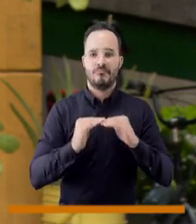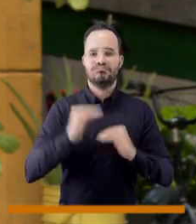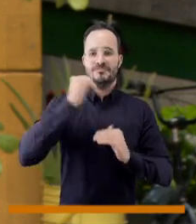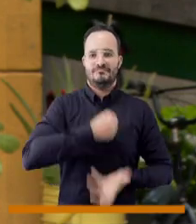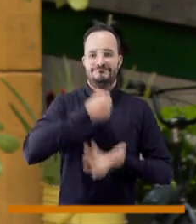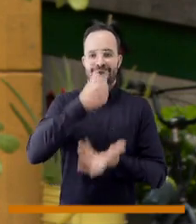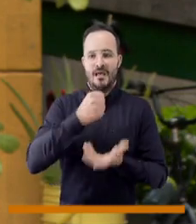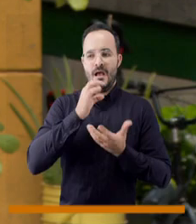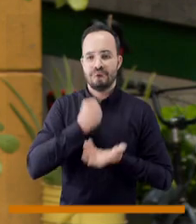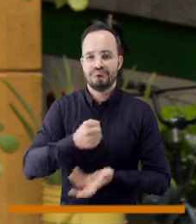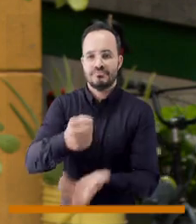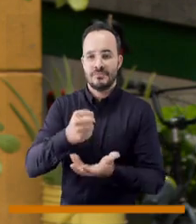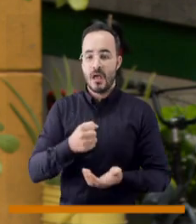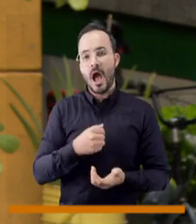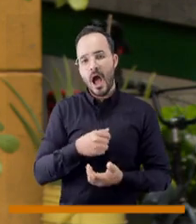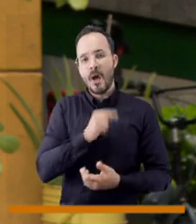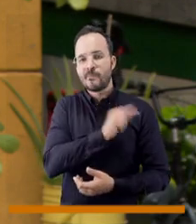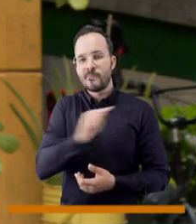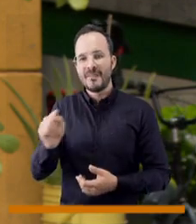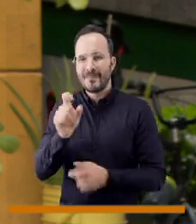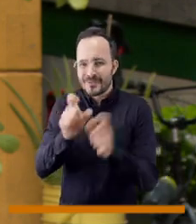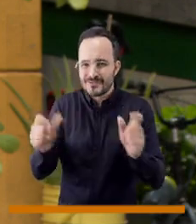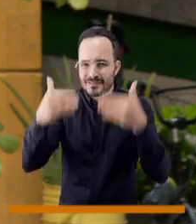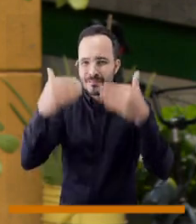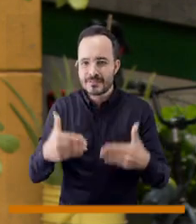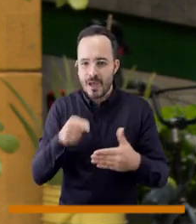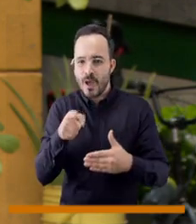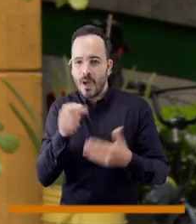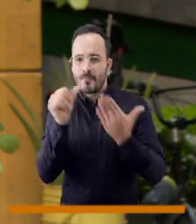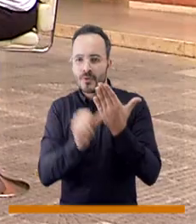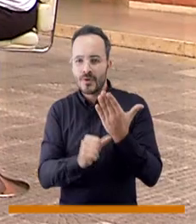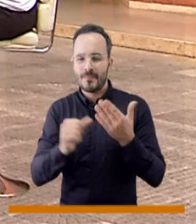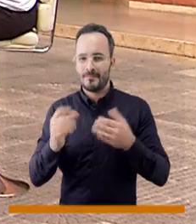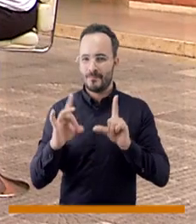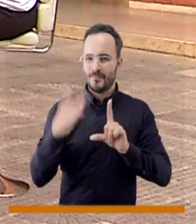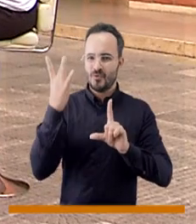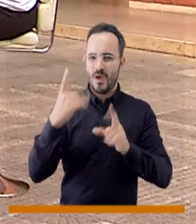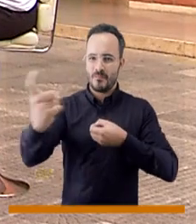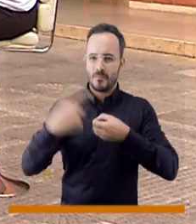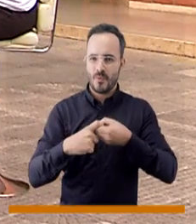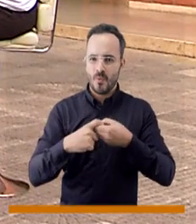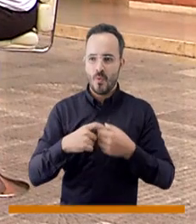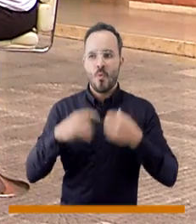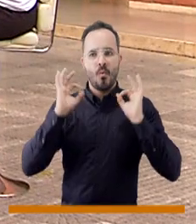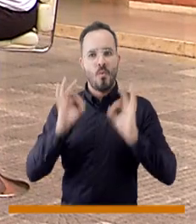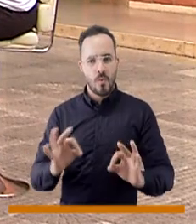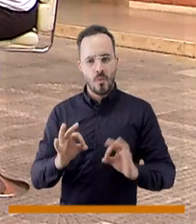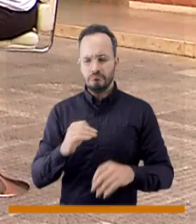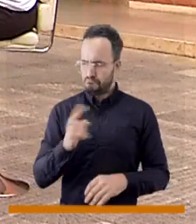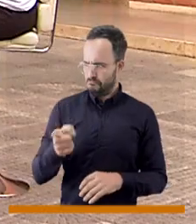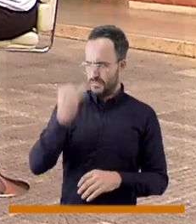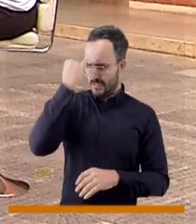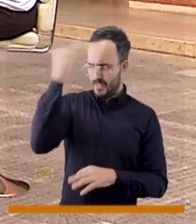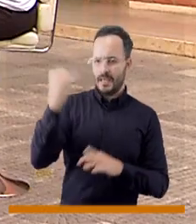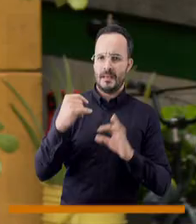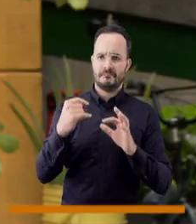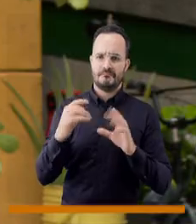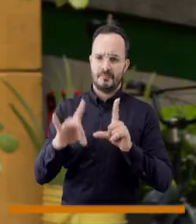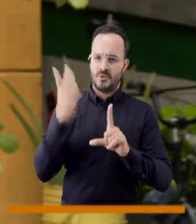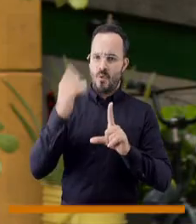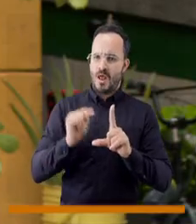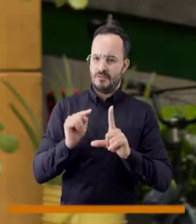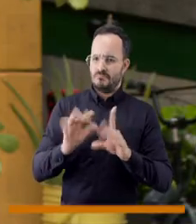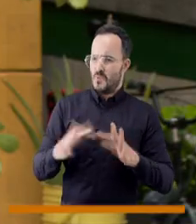la educación virtual para personas con discapacidad? Hablemos de esa forma de alcanzar a más